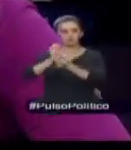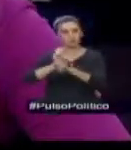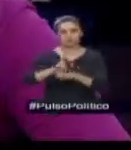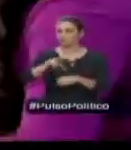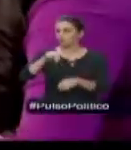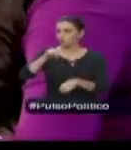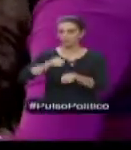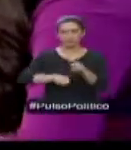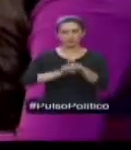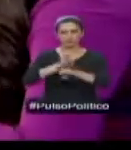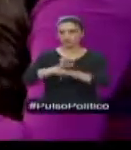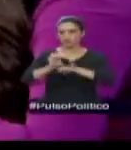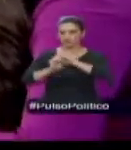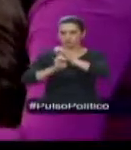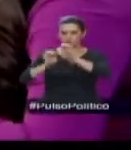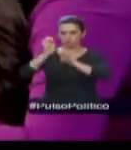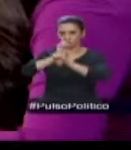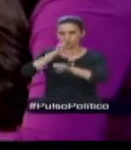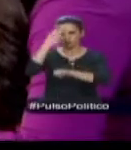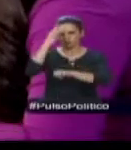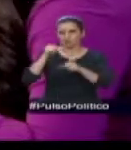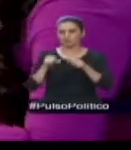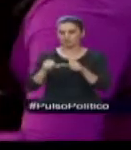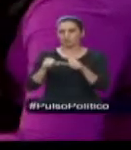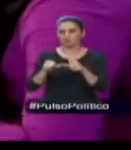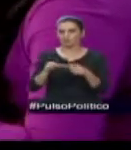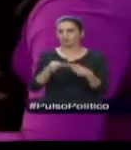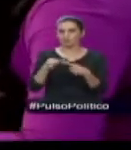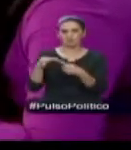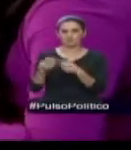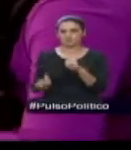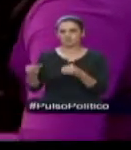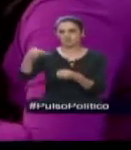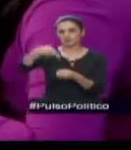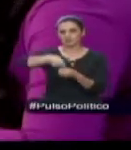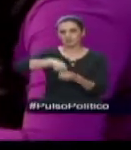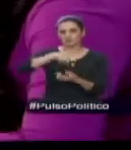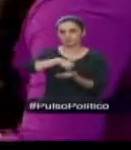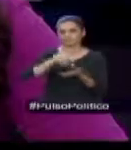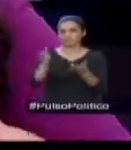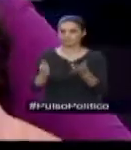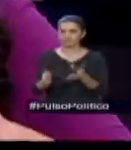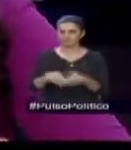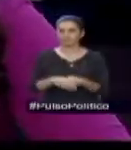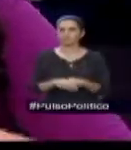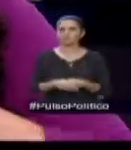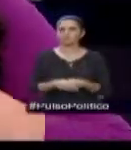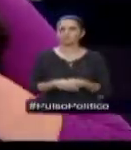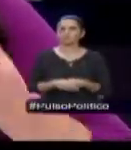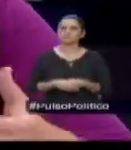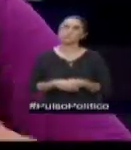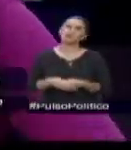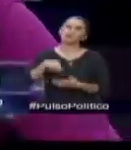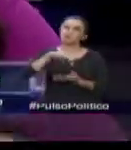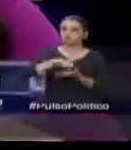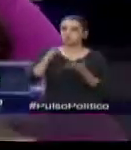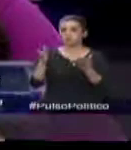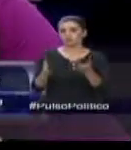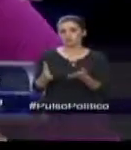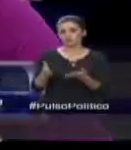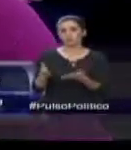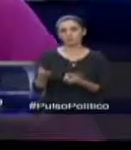estructura del estado porque se mantiene incólume el principio de participación ciudadana en los cds los ciudadanos